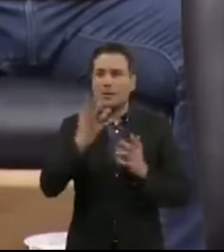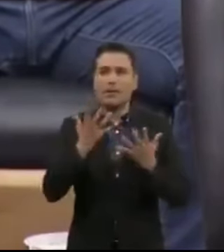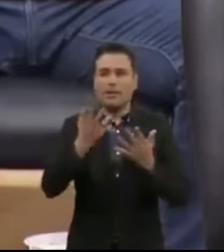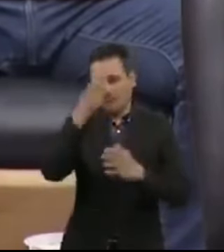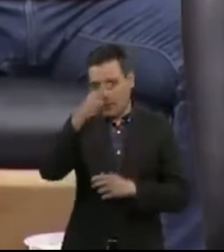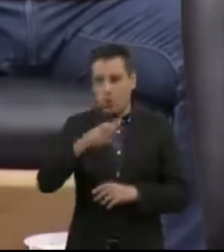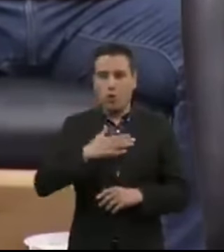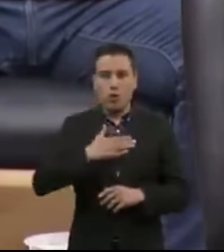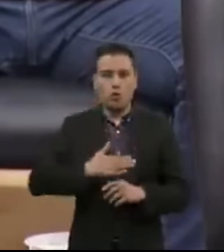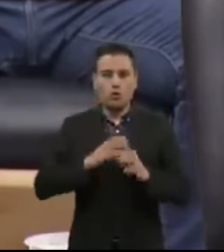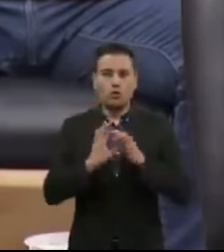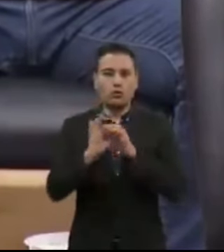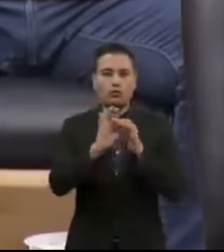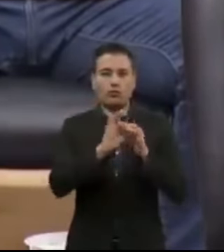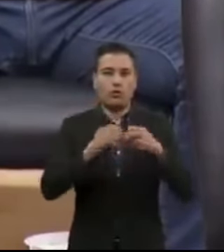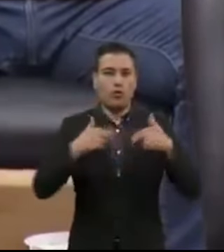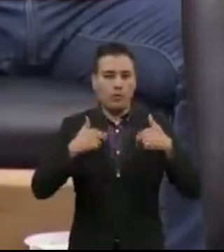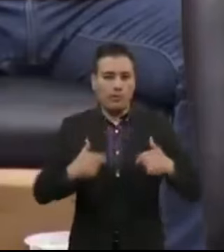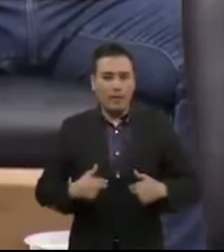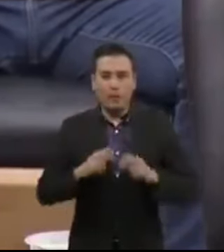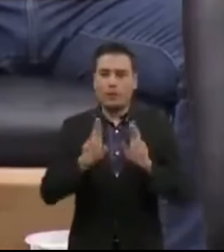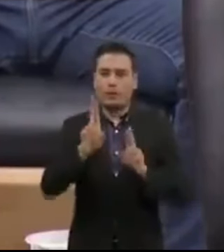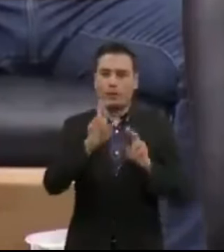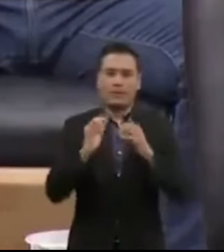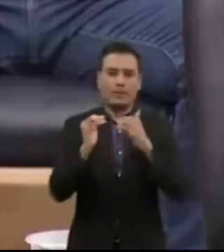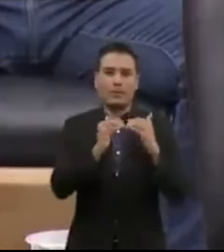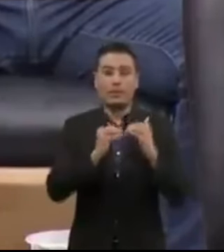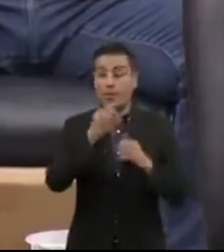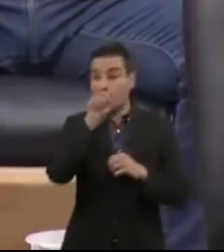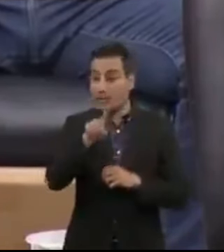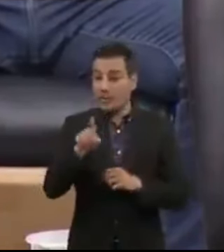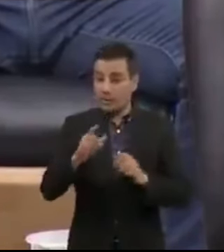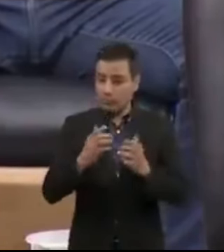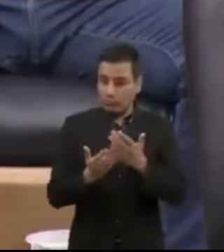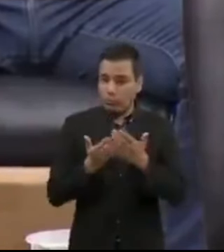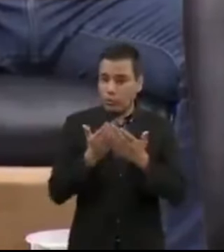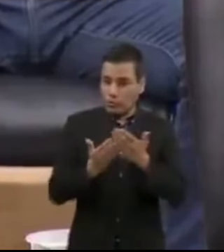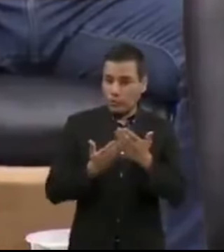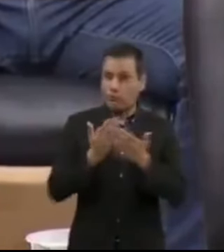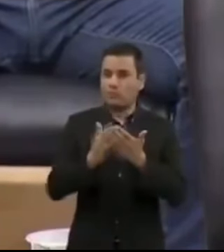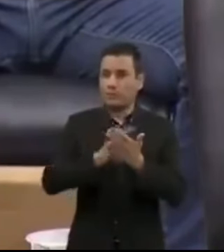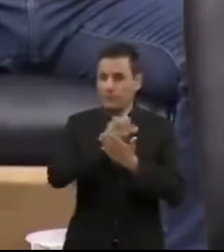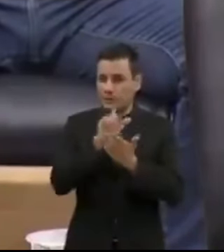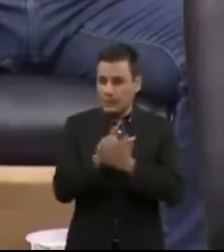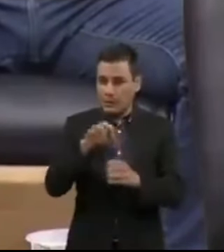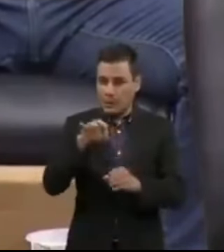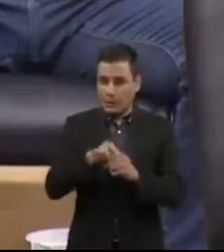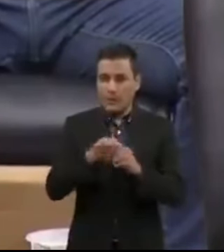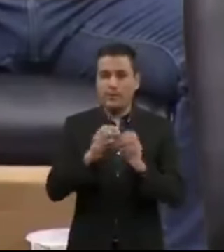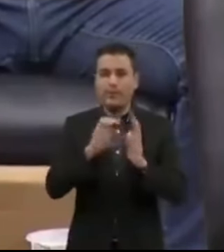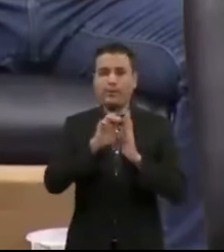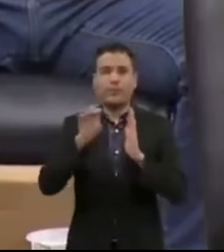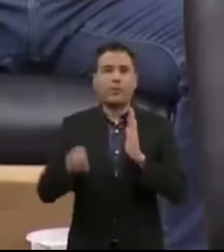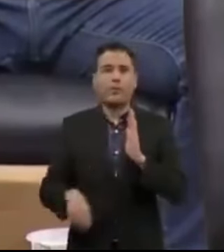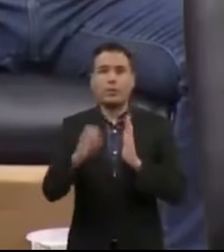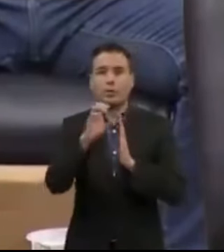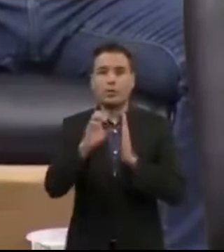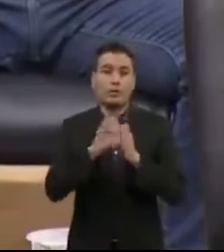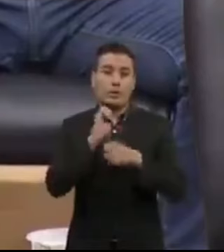igualitario, solidario, humano y democrático. Por eso también fue impulsor de grandes reformas en materia electoral como la constitucional